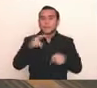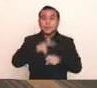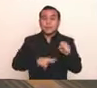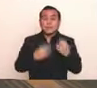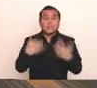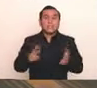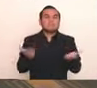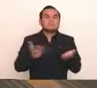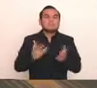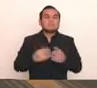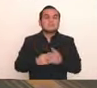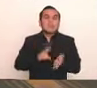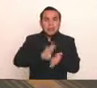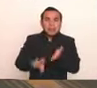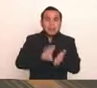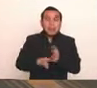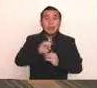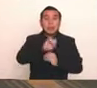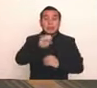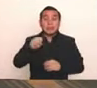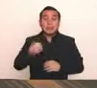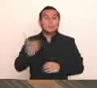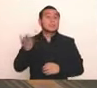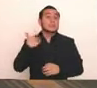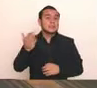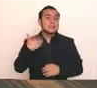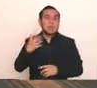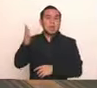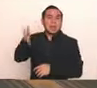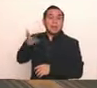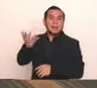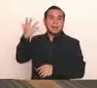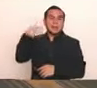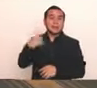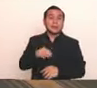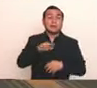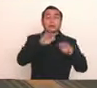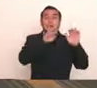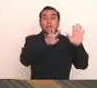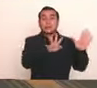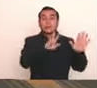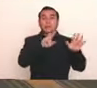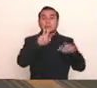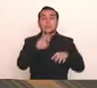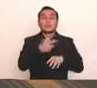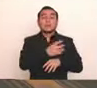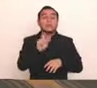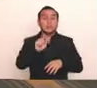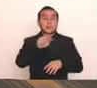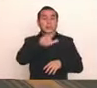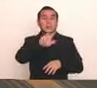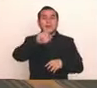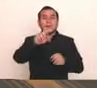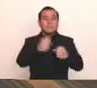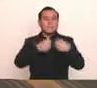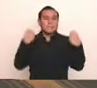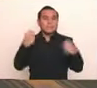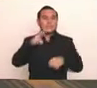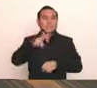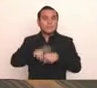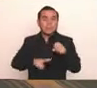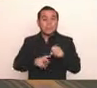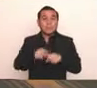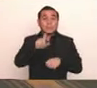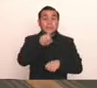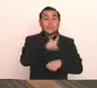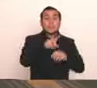se ha invertido en él listas al nivel que estaba abandonado se invirtieron 82 mil 82 punto 83 millones en capacidad instalada para de